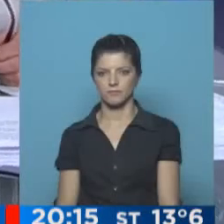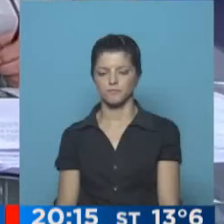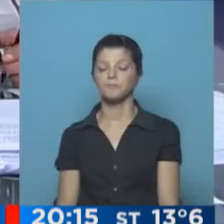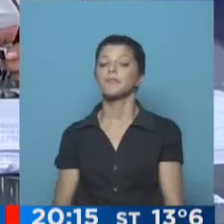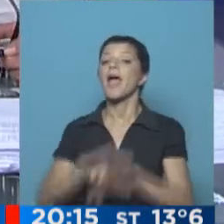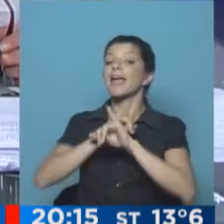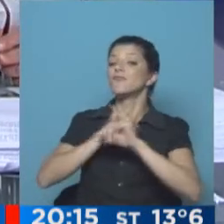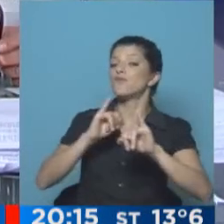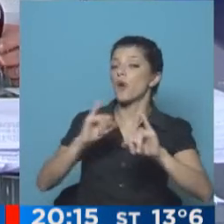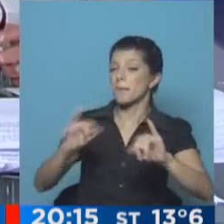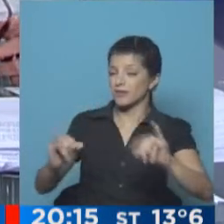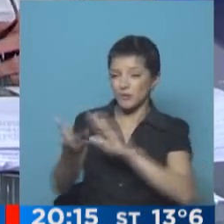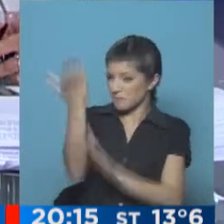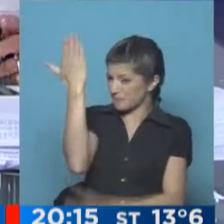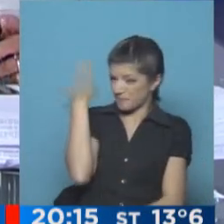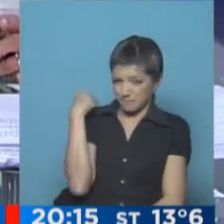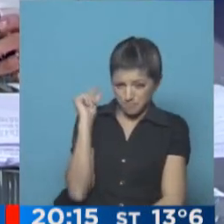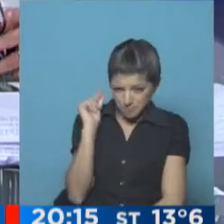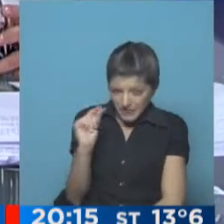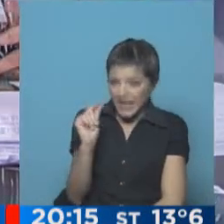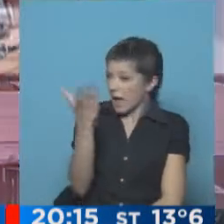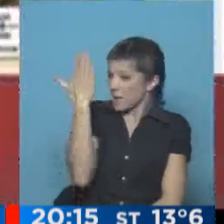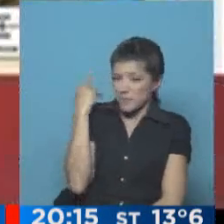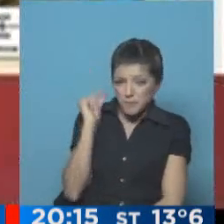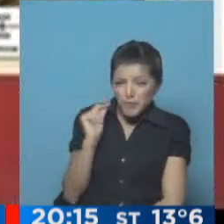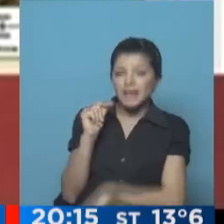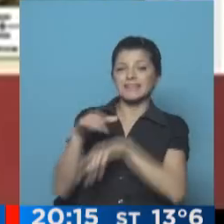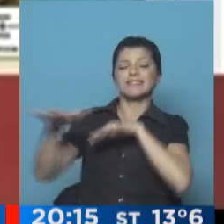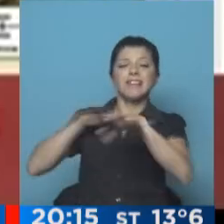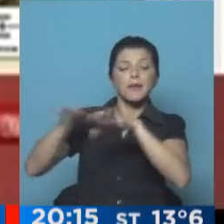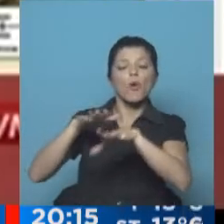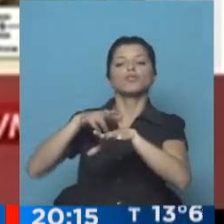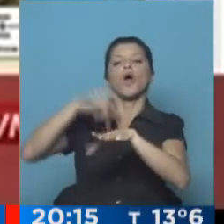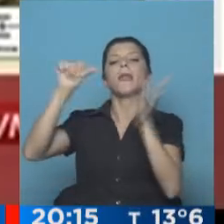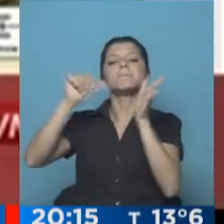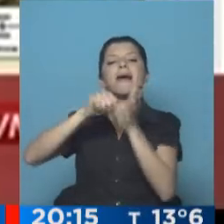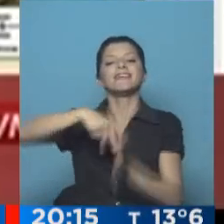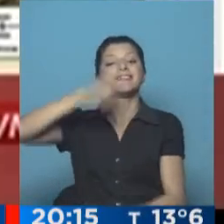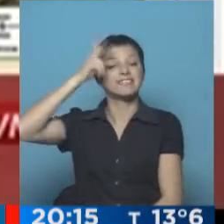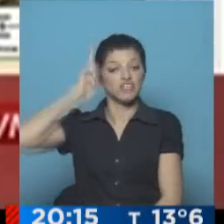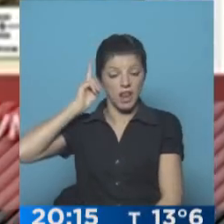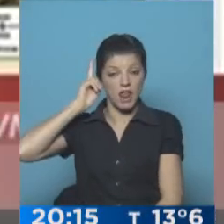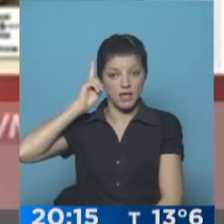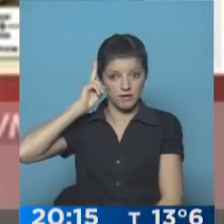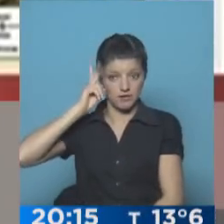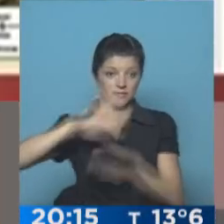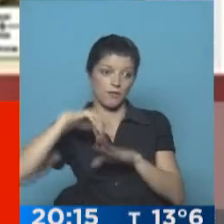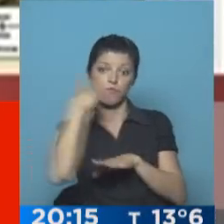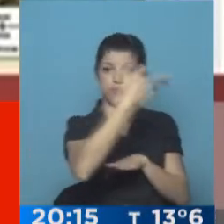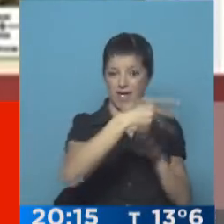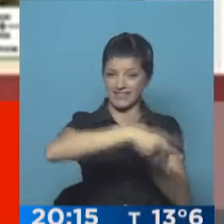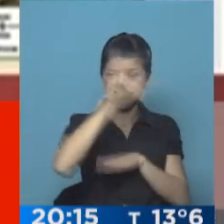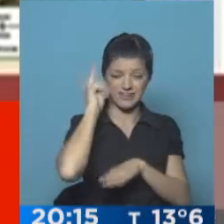La información es de último momento. Hace instantes, terremoto en Chile, terremoto en el vecino país.